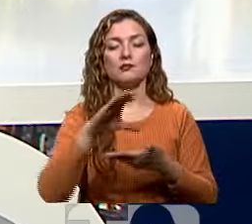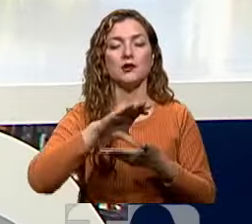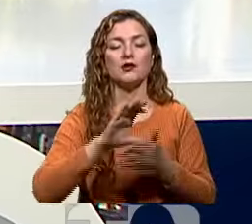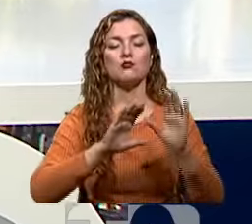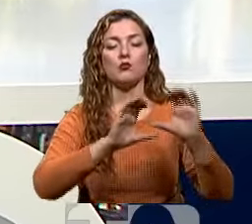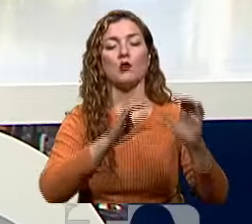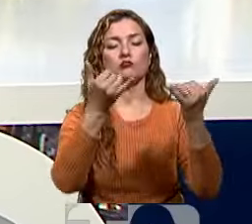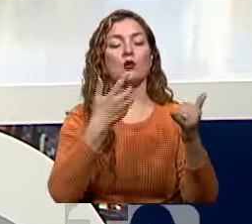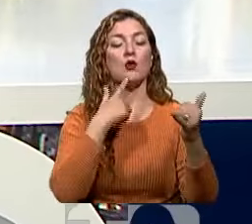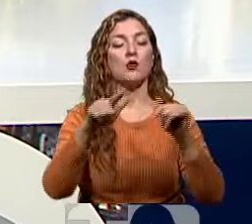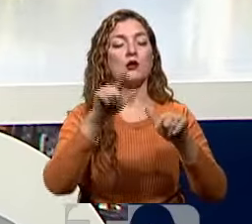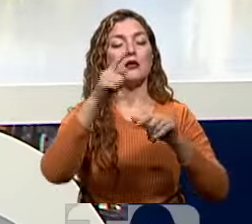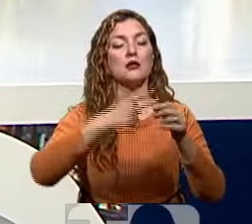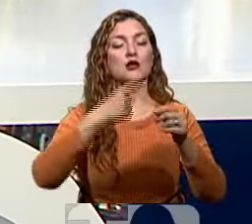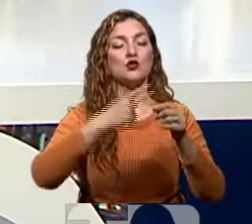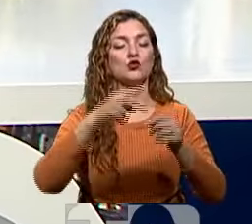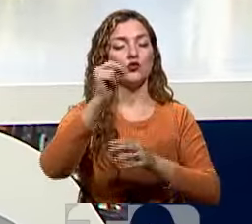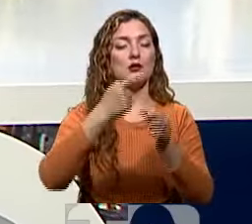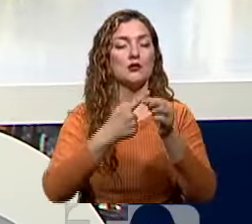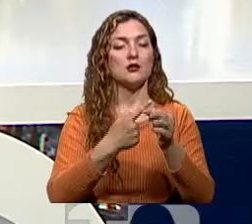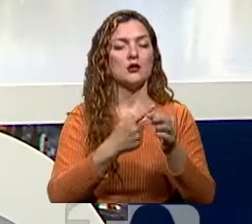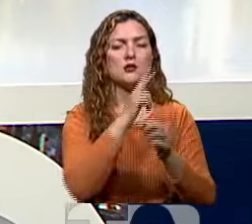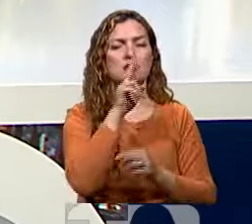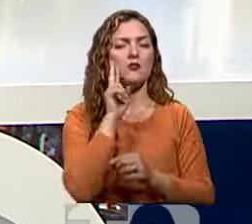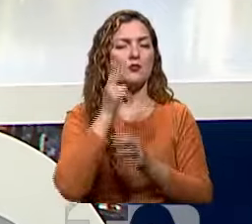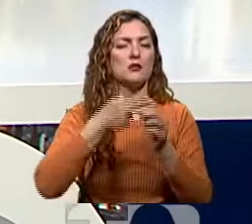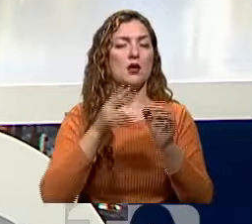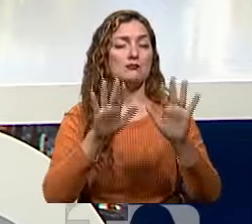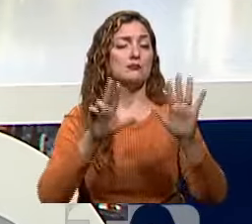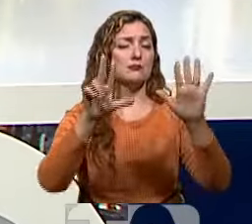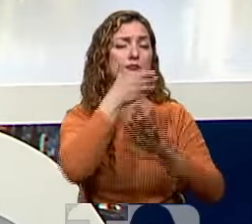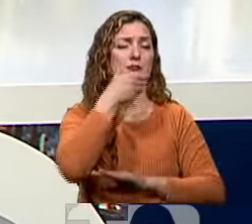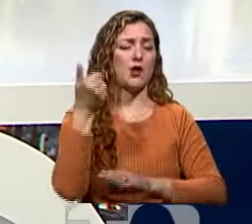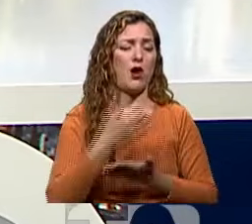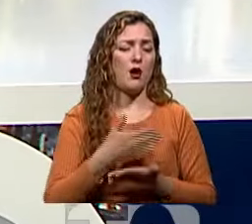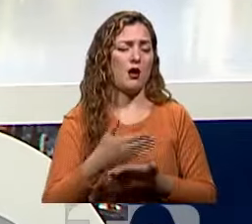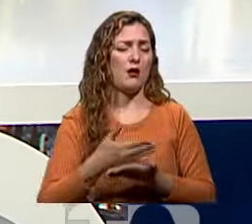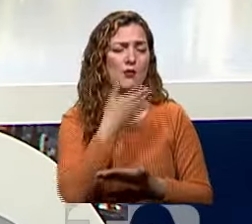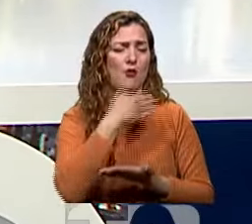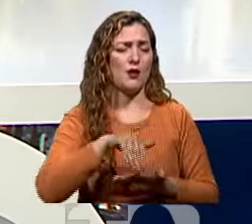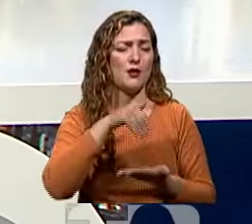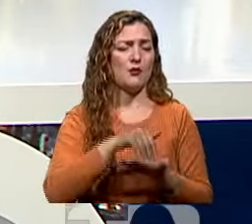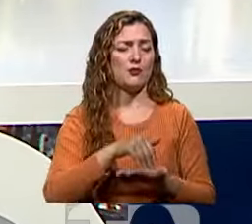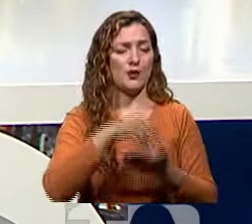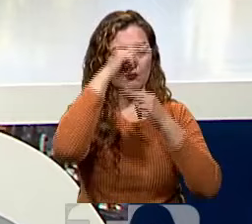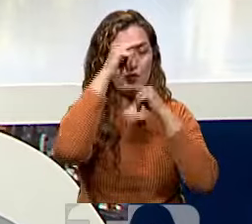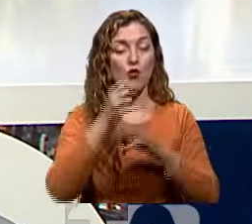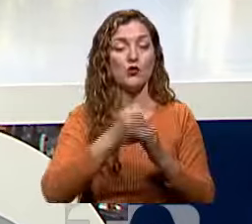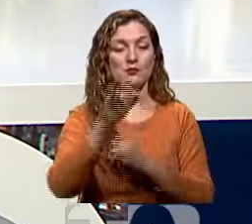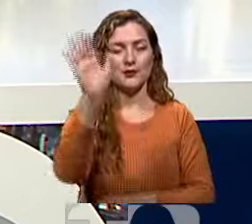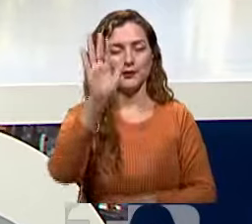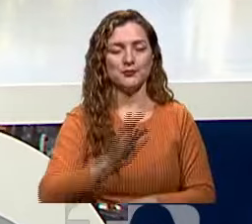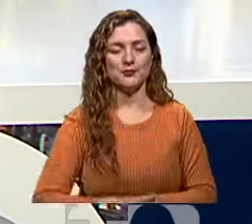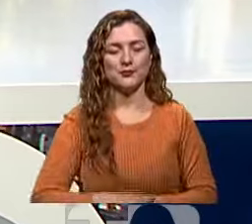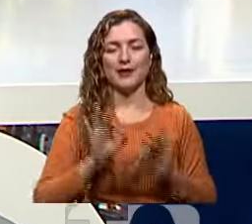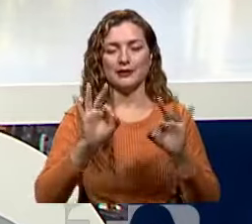de Exposiciones Quito, en el norte de la ciudad. 18 restaurantes mostrarán lo mejor de la comida manabita. Con esta noticia nos